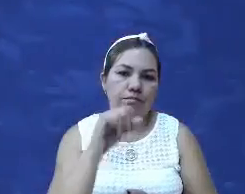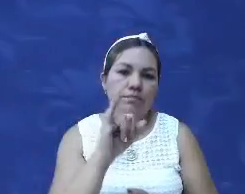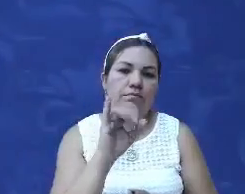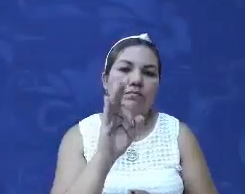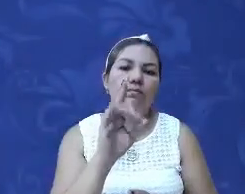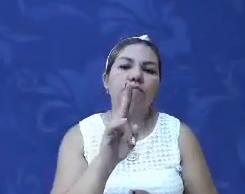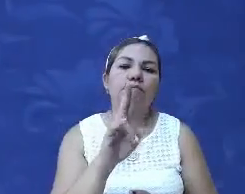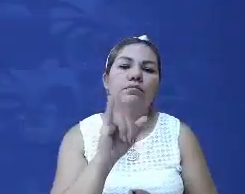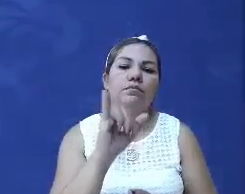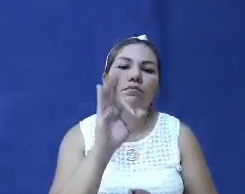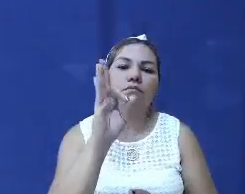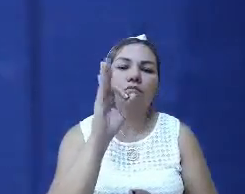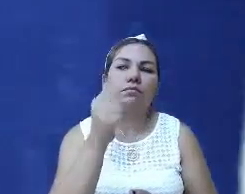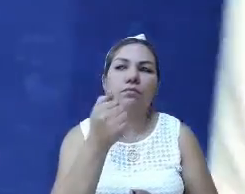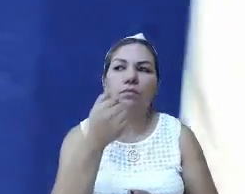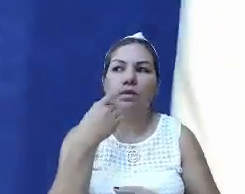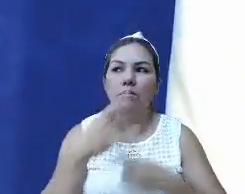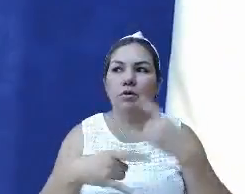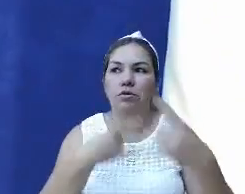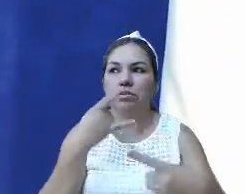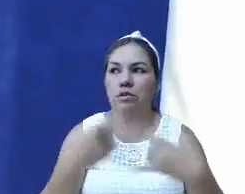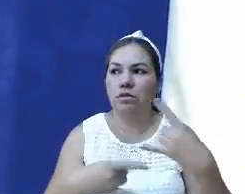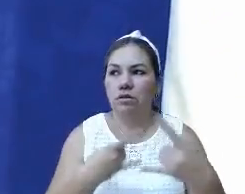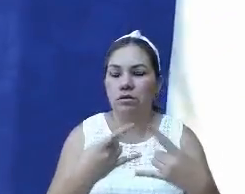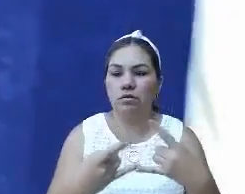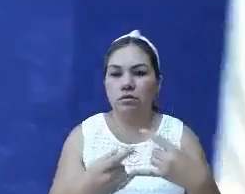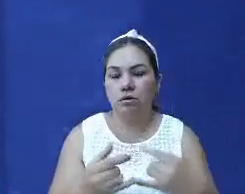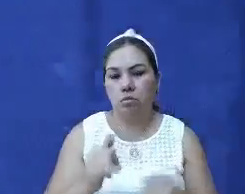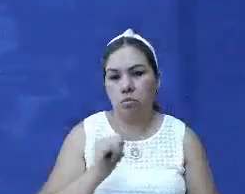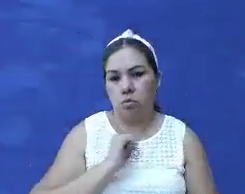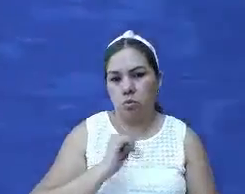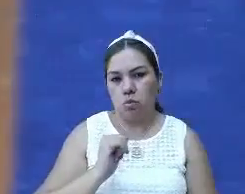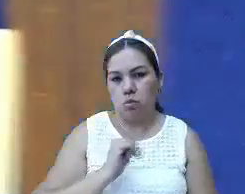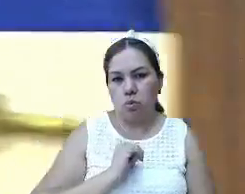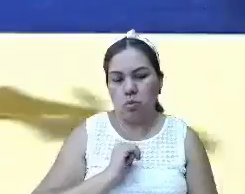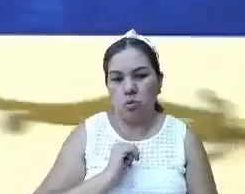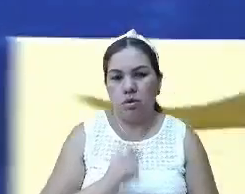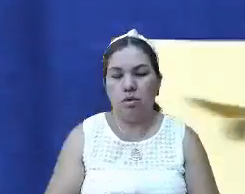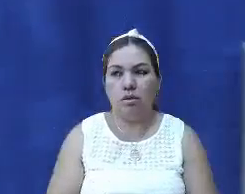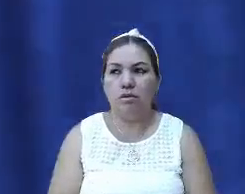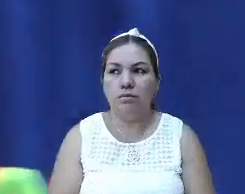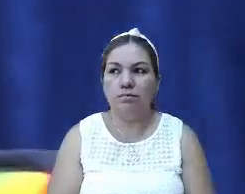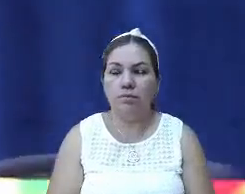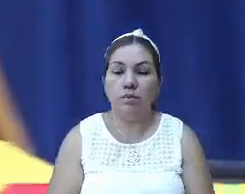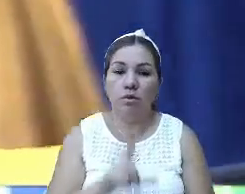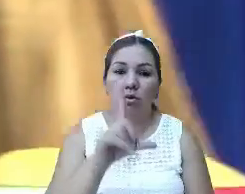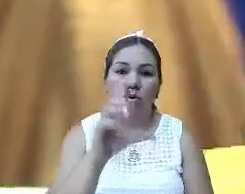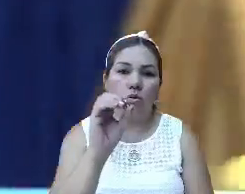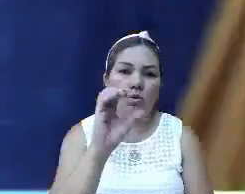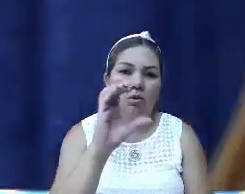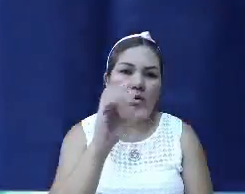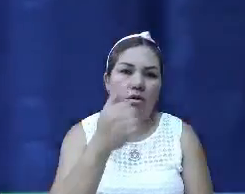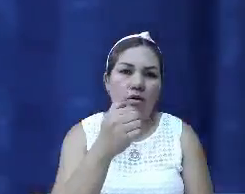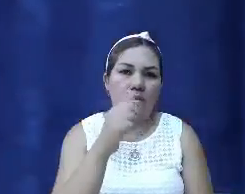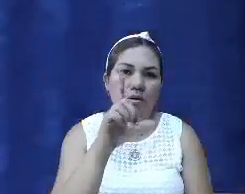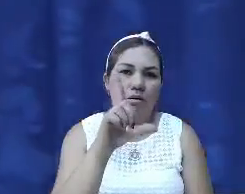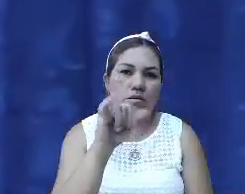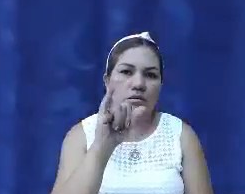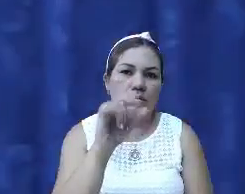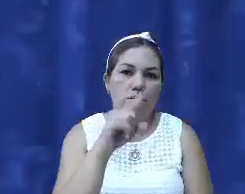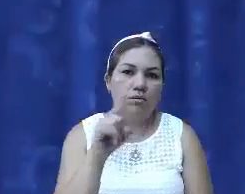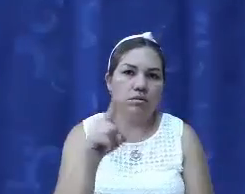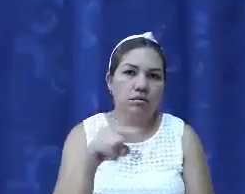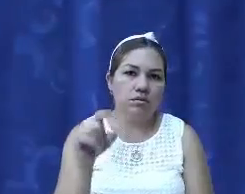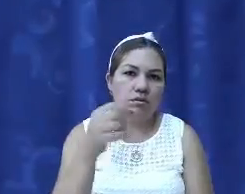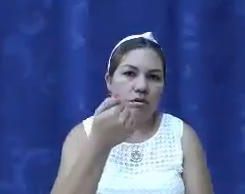también se puede localizar hacia la iglesia y también se puede localizar